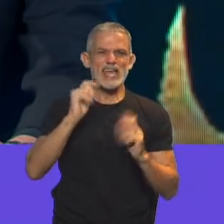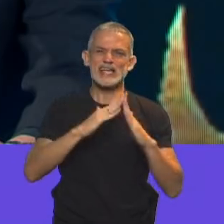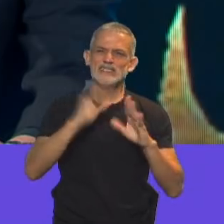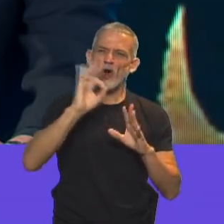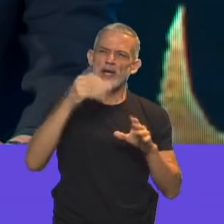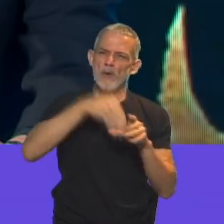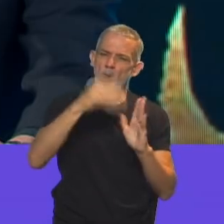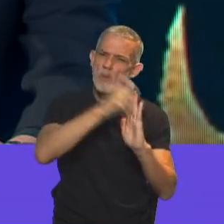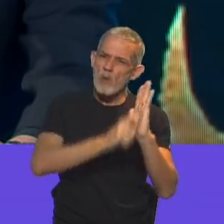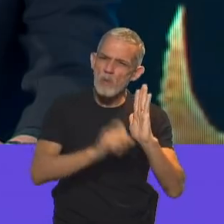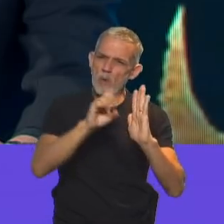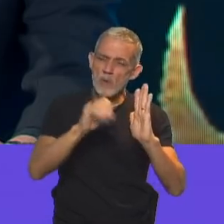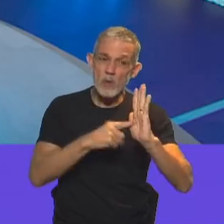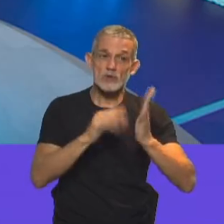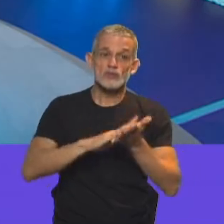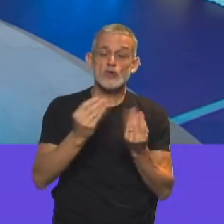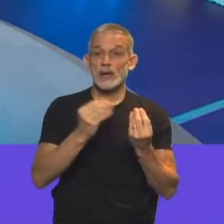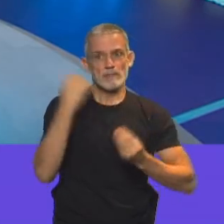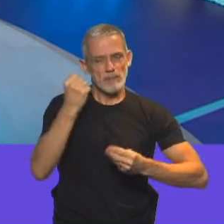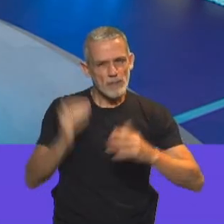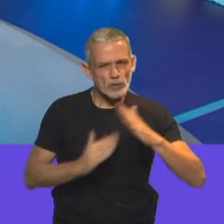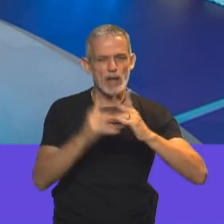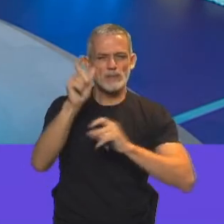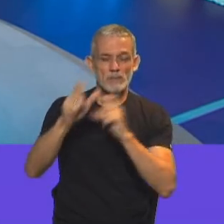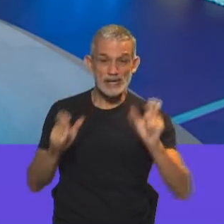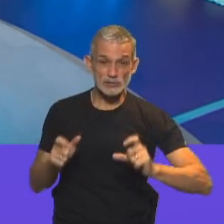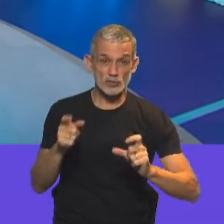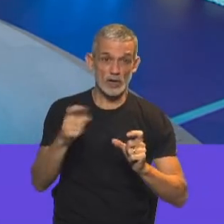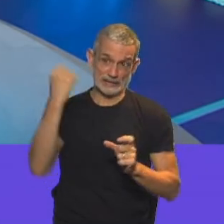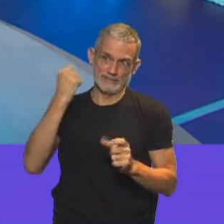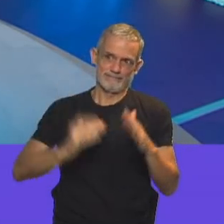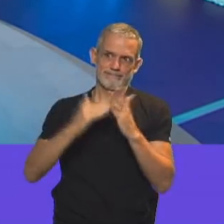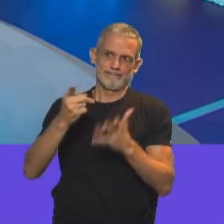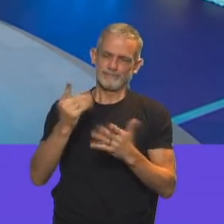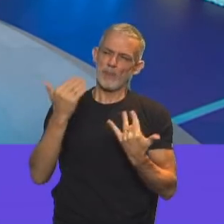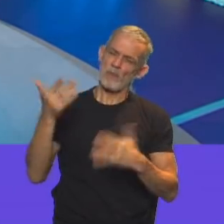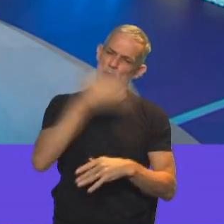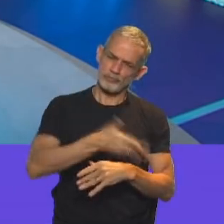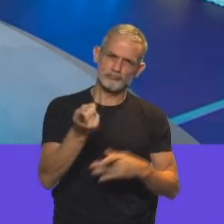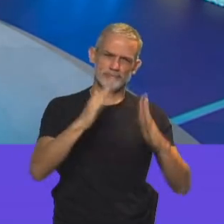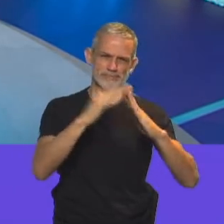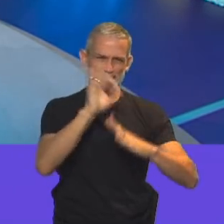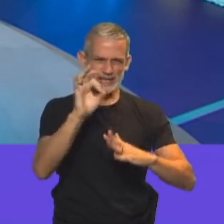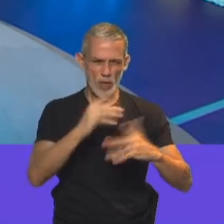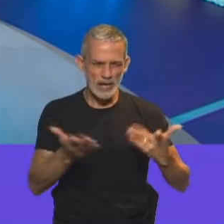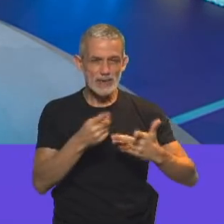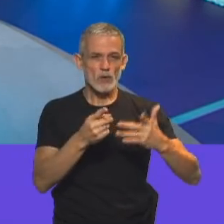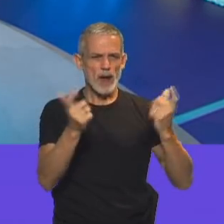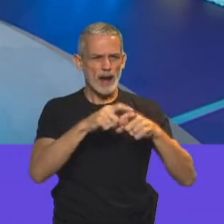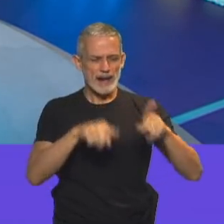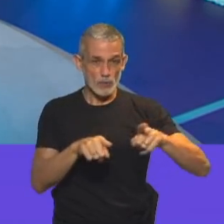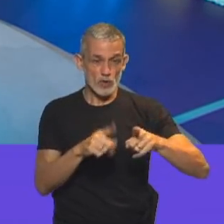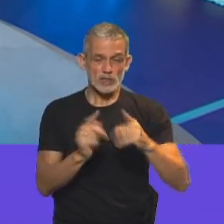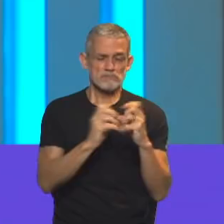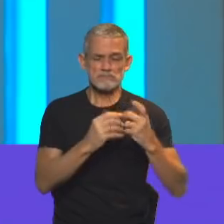a la quinta de presidencial de olivos sobre la esencialidad aquellas personas que eran consideradas esenciales podían ingresar a la quinta de olivos por eso el gran